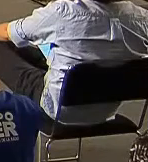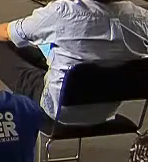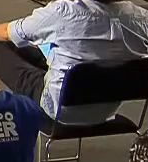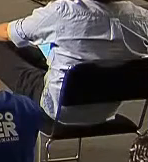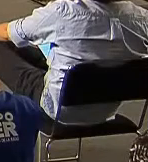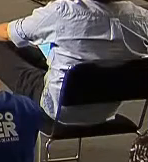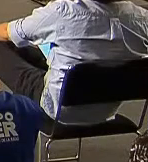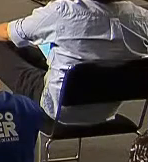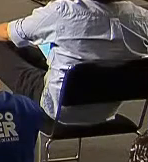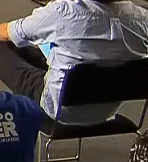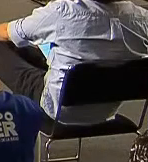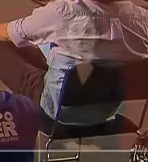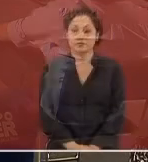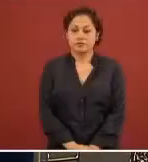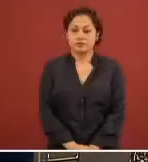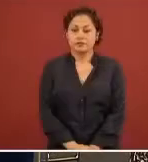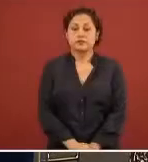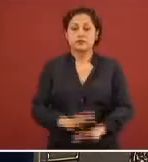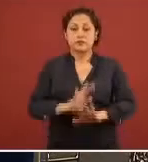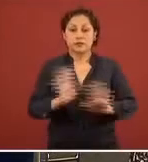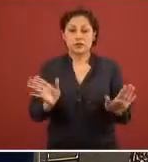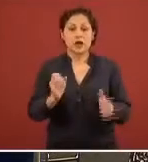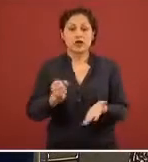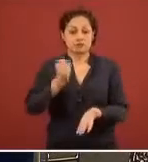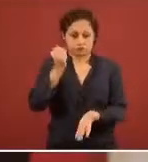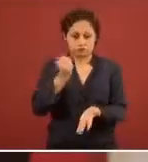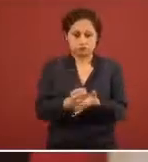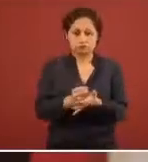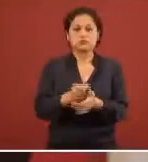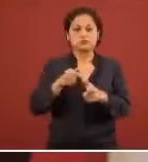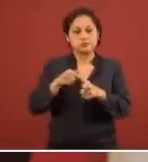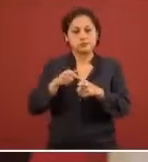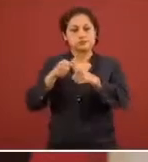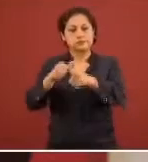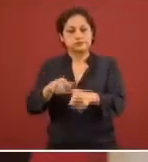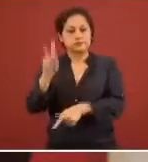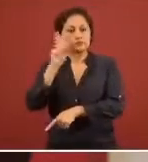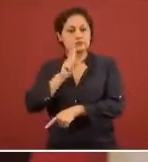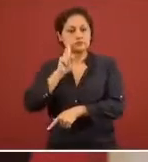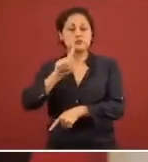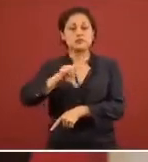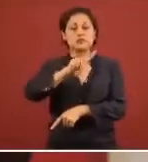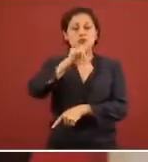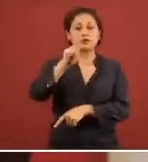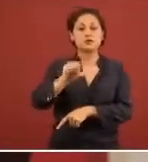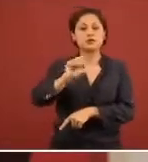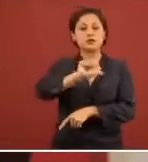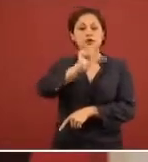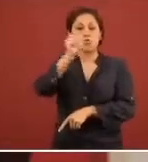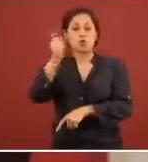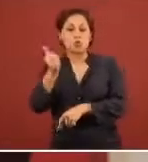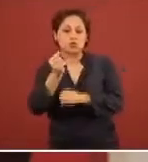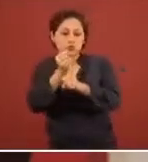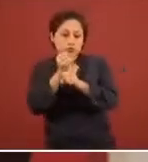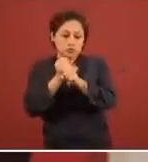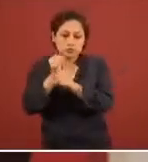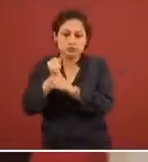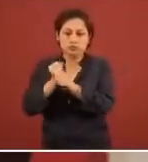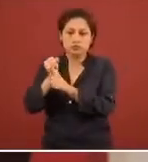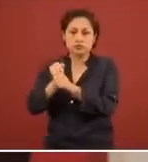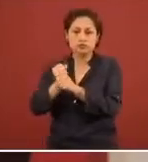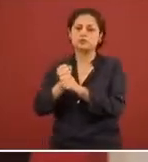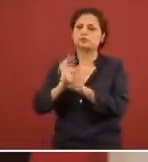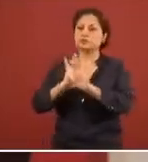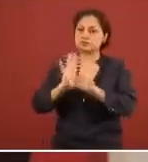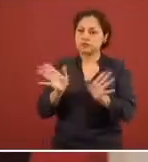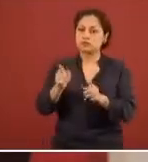estudiando la seguridad. Después vienen ya los ensayos clínicos controlados, esta es la fase 1, 2 y ya estaríamos